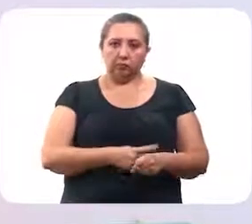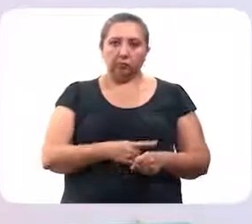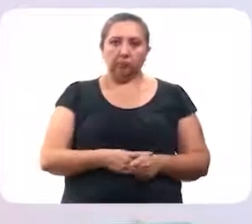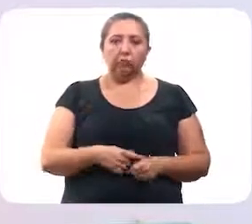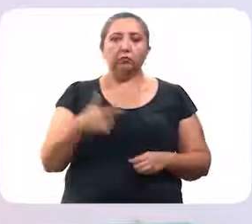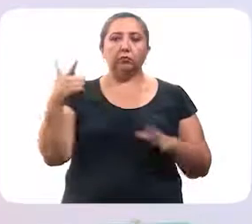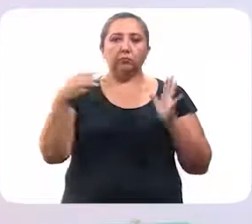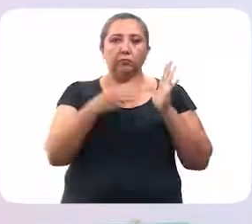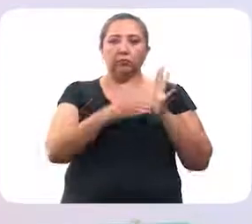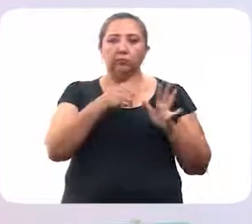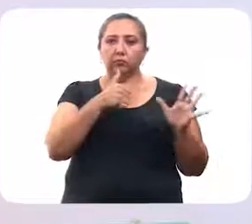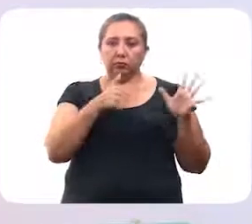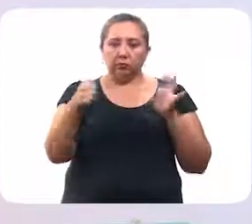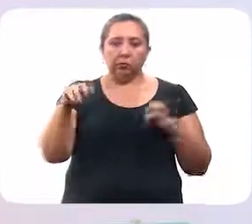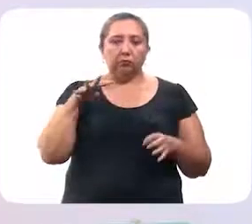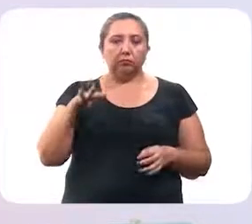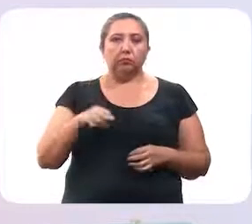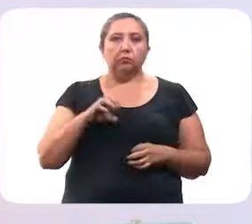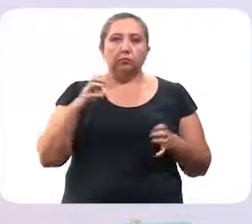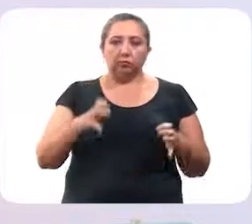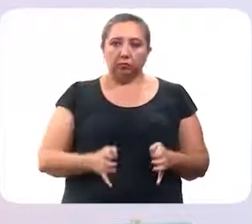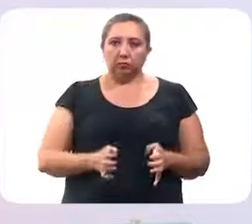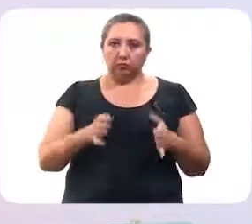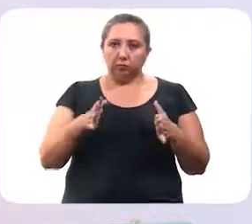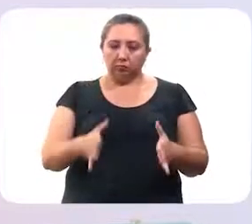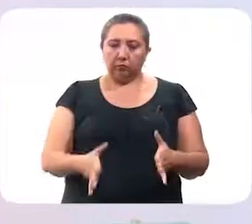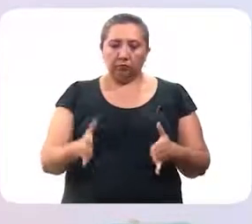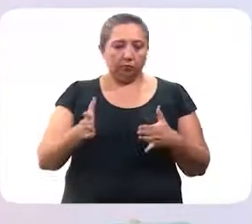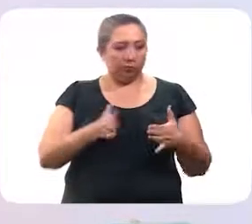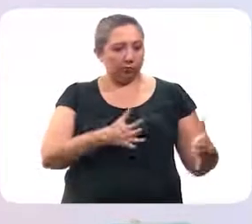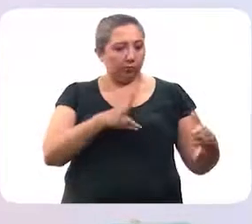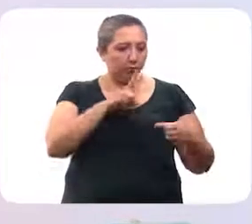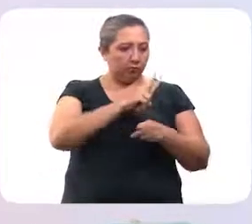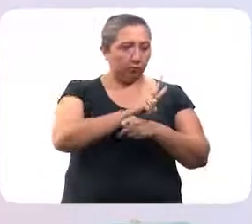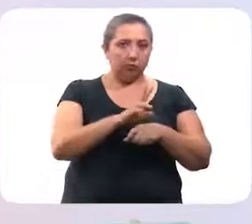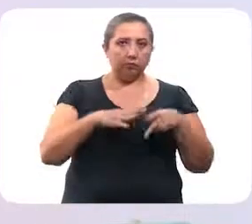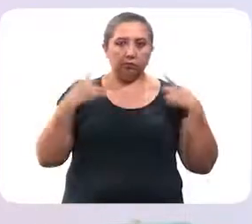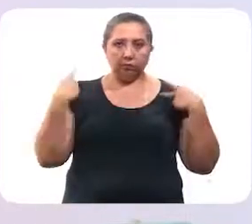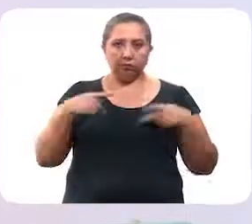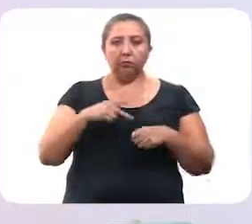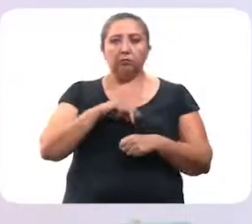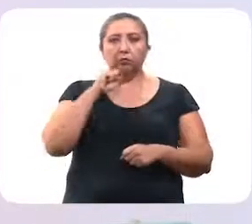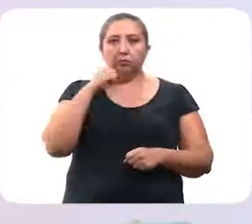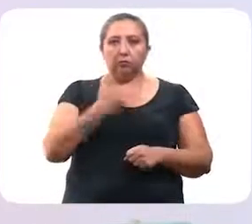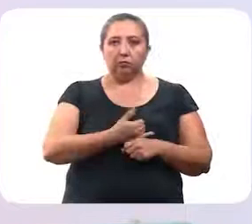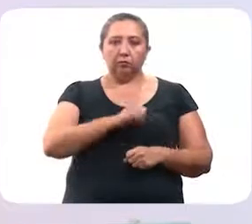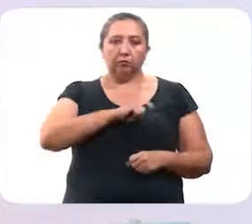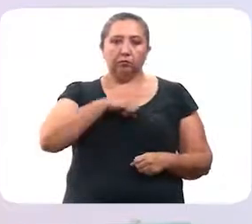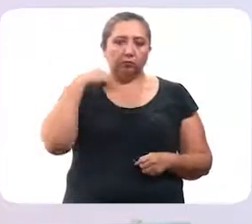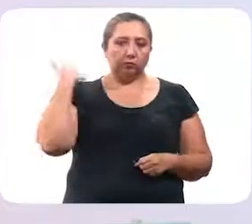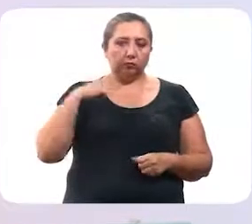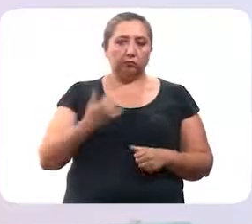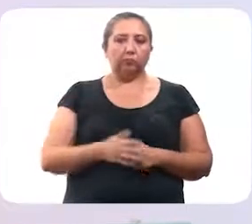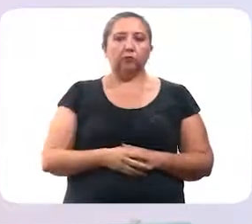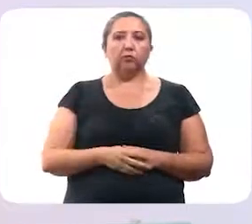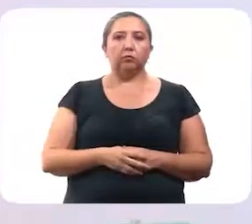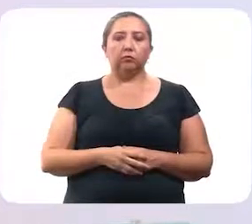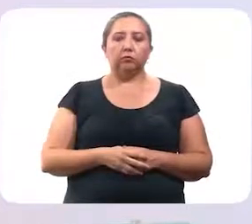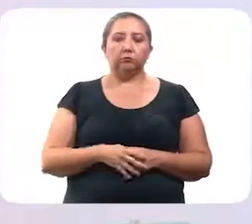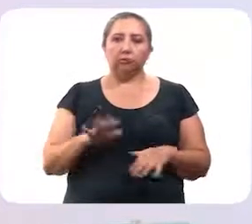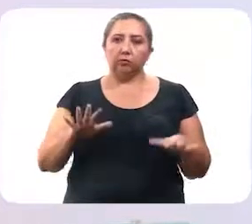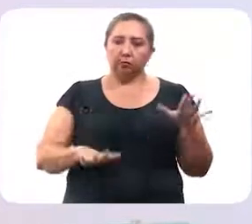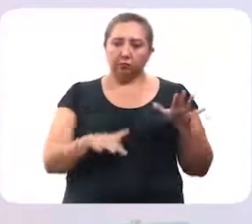activos, 7.619 están estables, aislados, monitoreados por personal médico de la Secretaría de Salud de